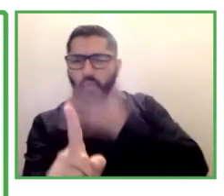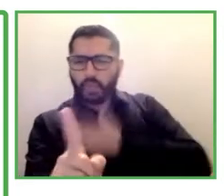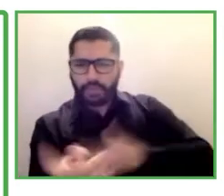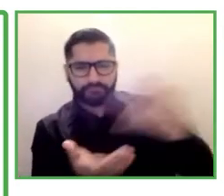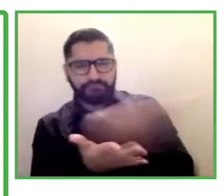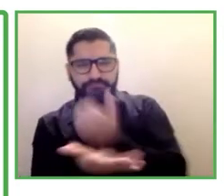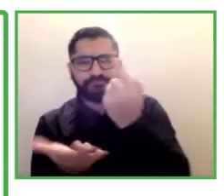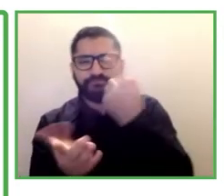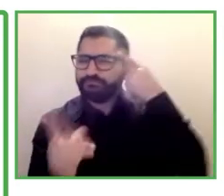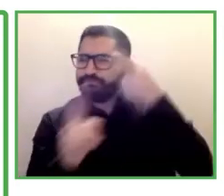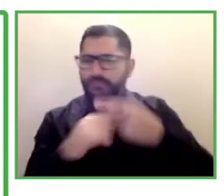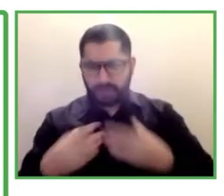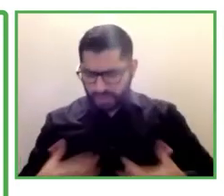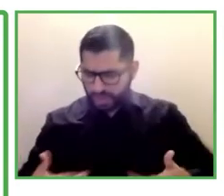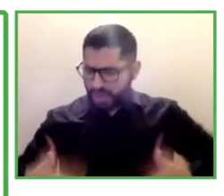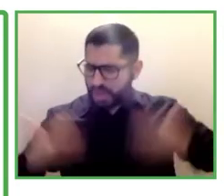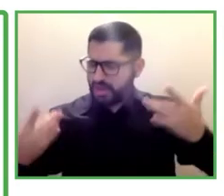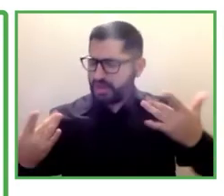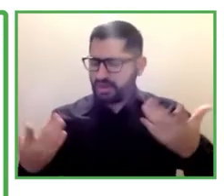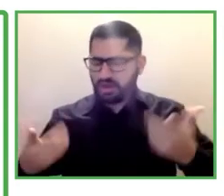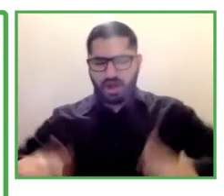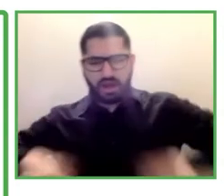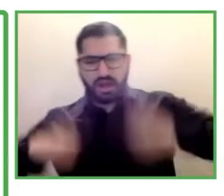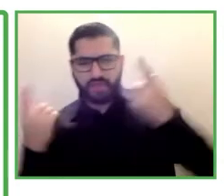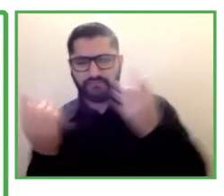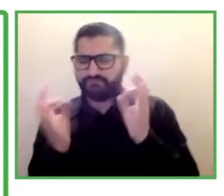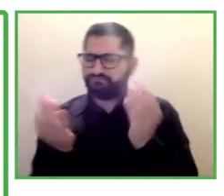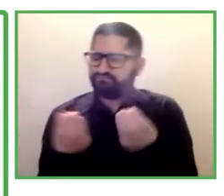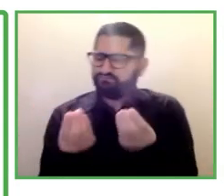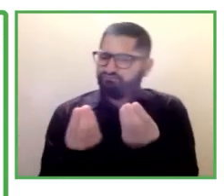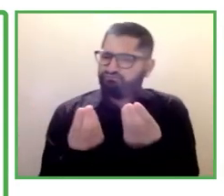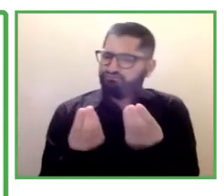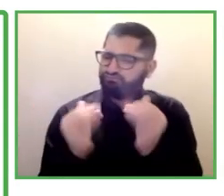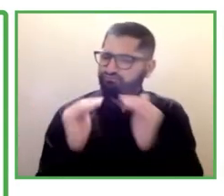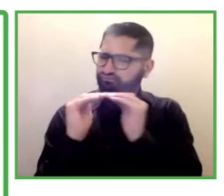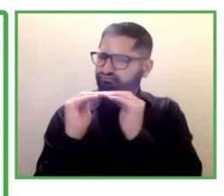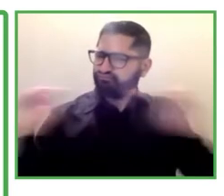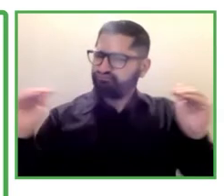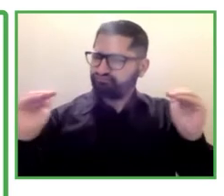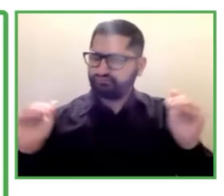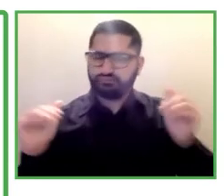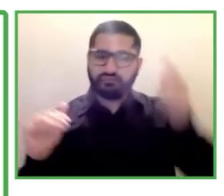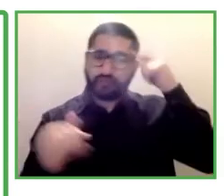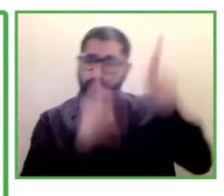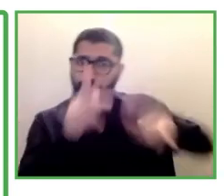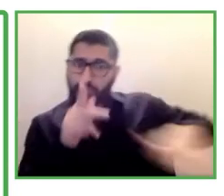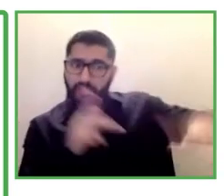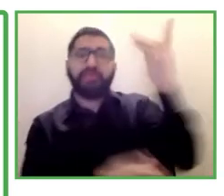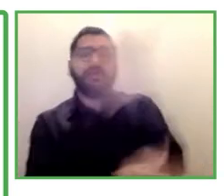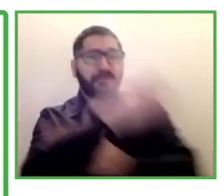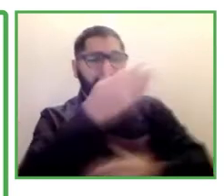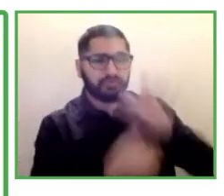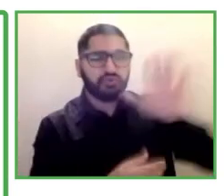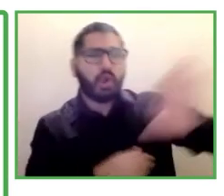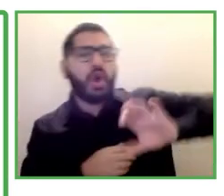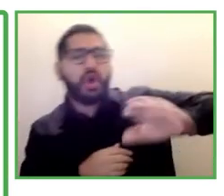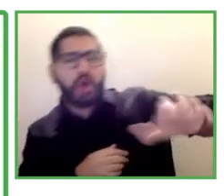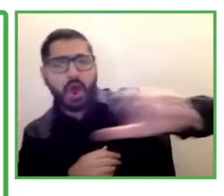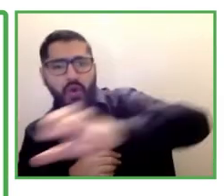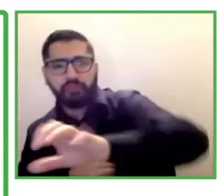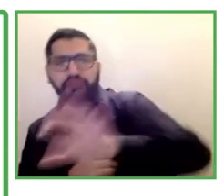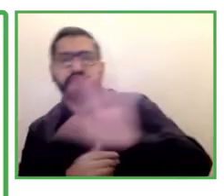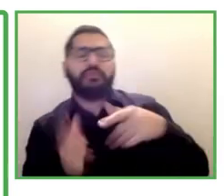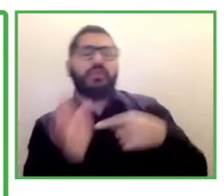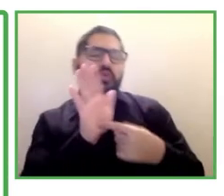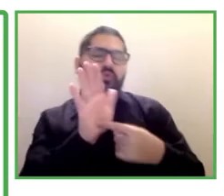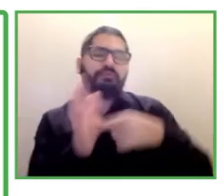de discapacidad en Israel y hacerlo de una forma que sea con dignidad, respeto, como iguales y con un